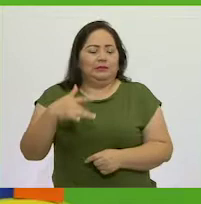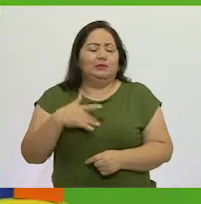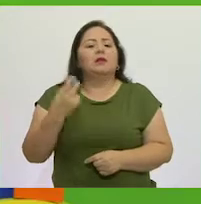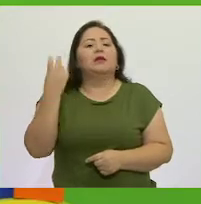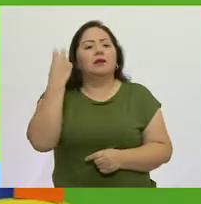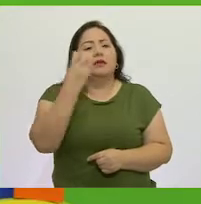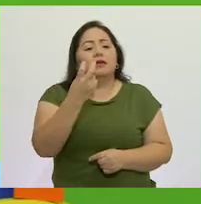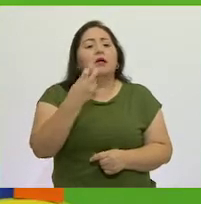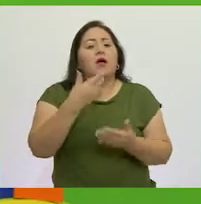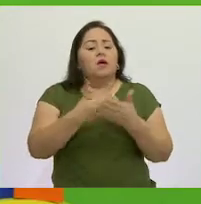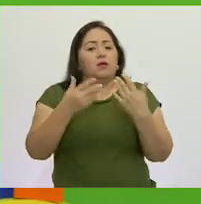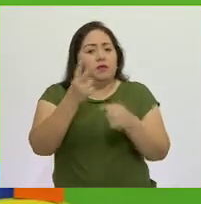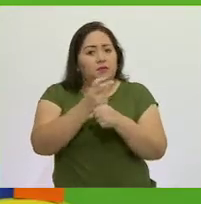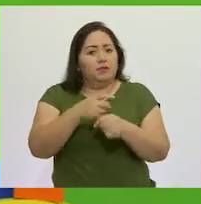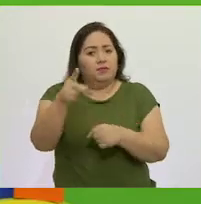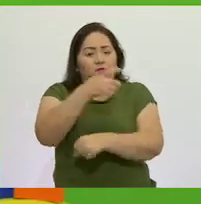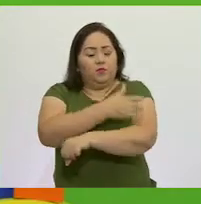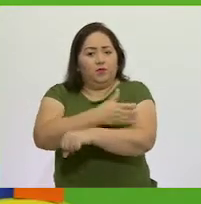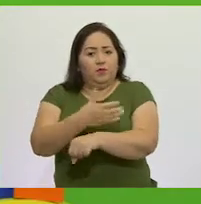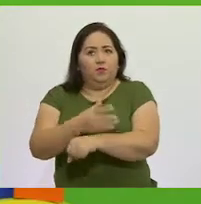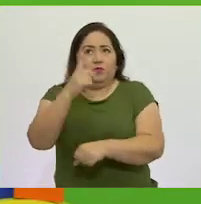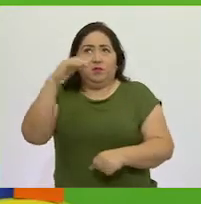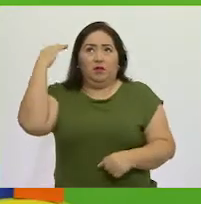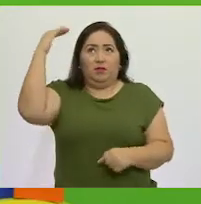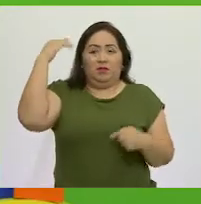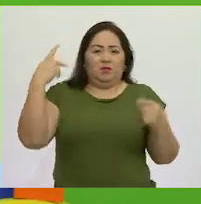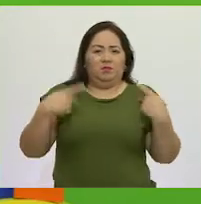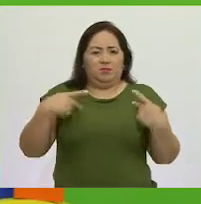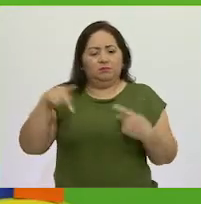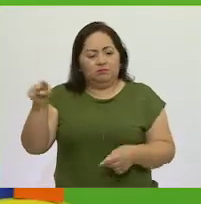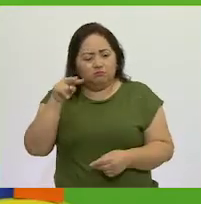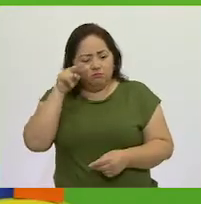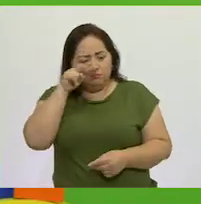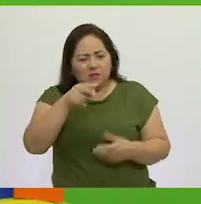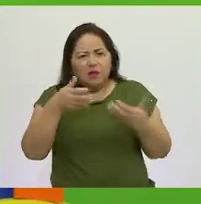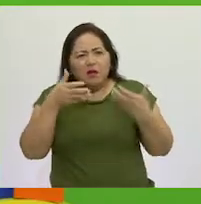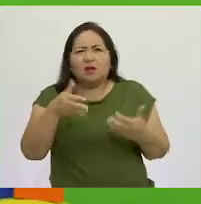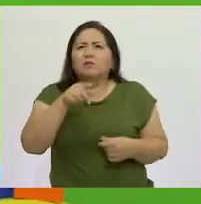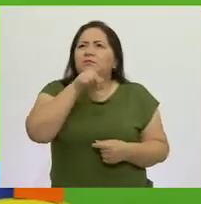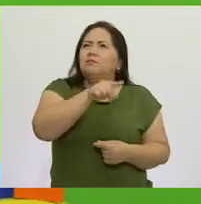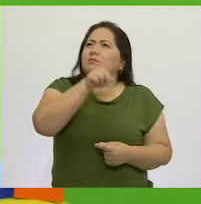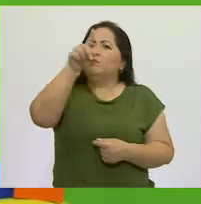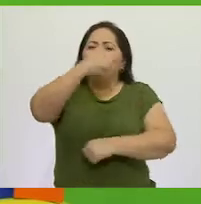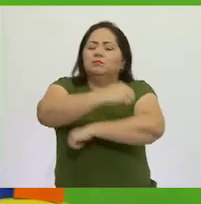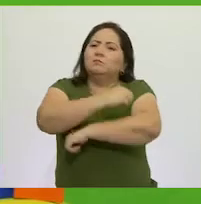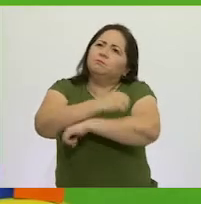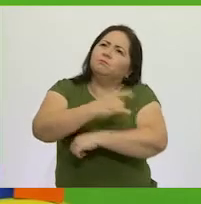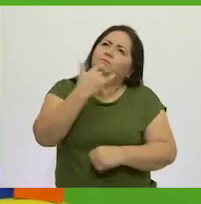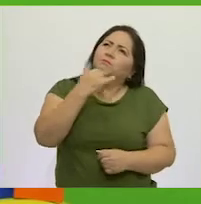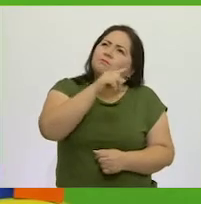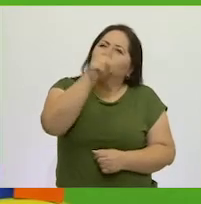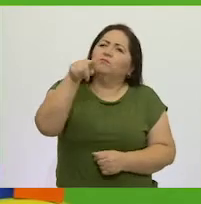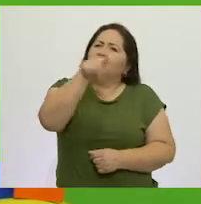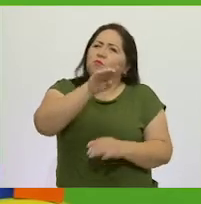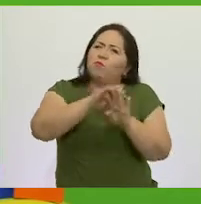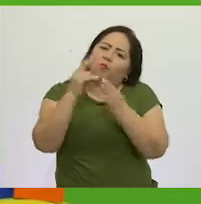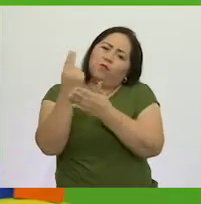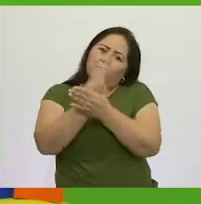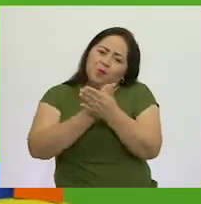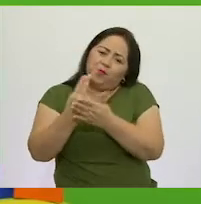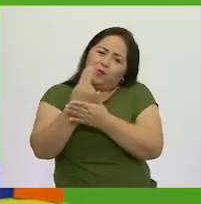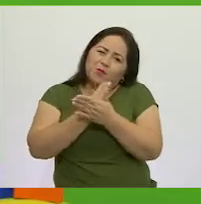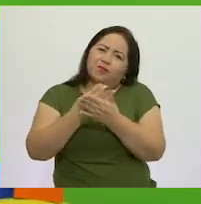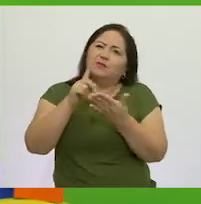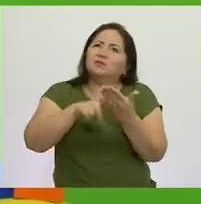es. Los invitamos a que en compañía de un adulto observen la calle a través de su ventana e intenten dibujar